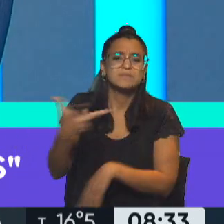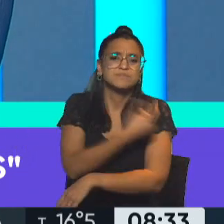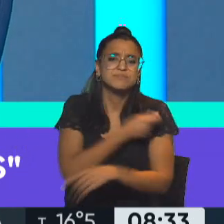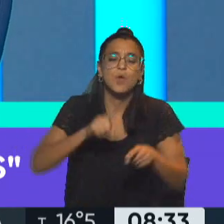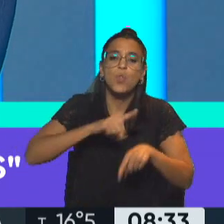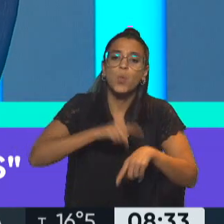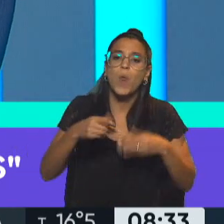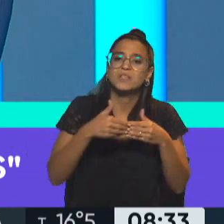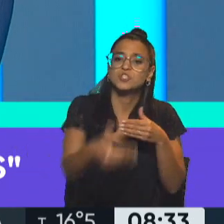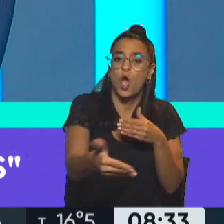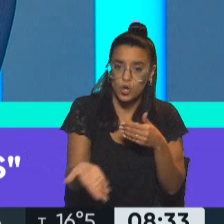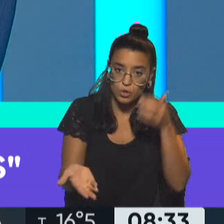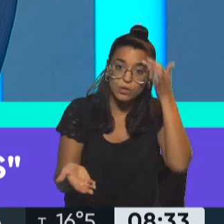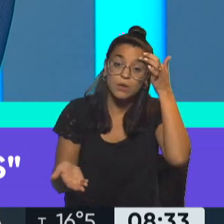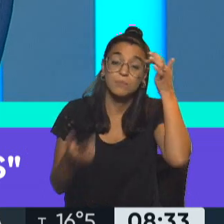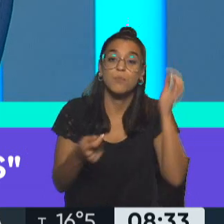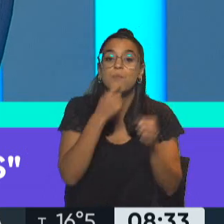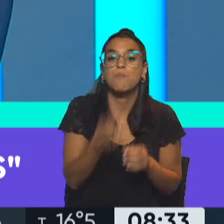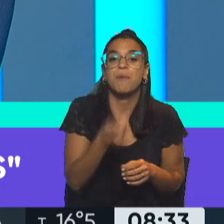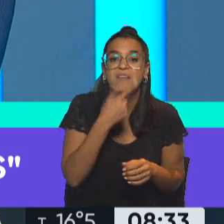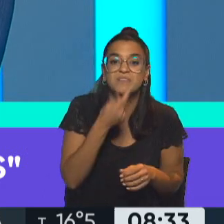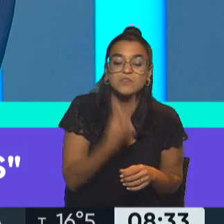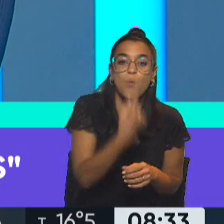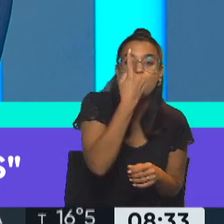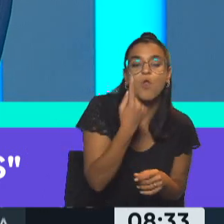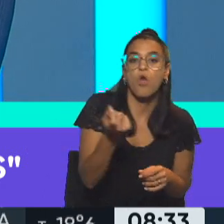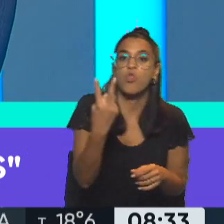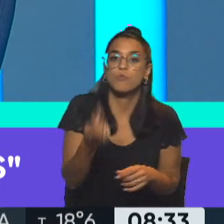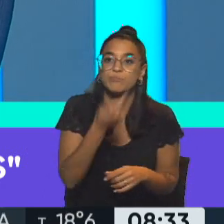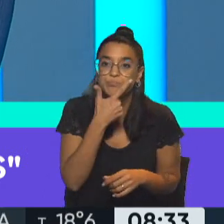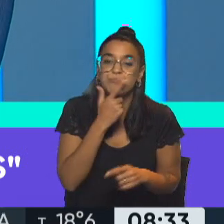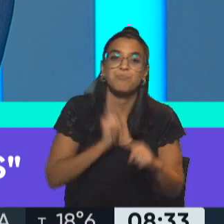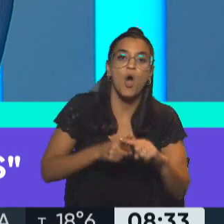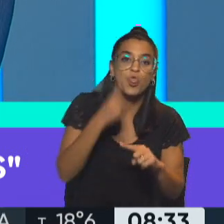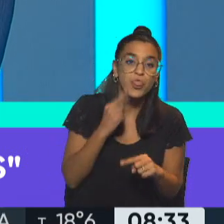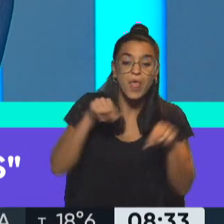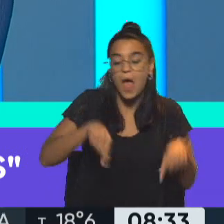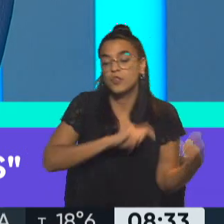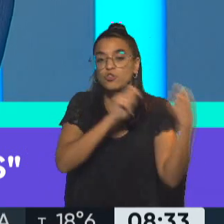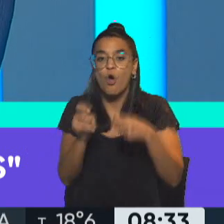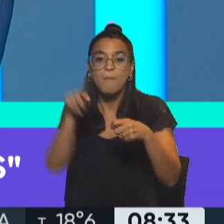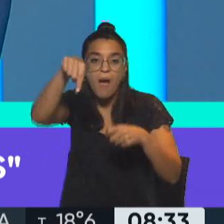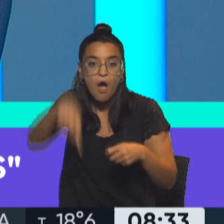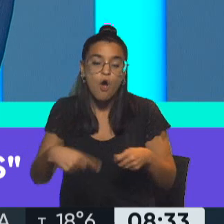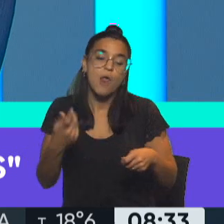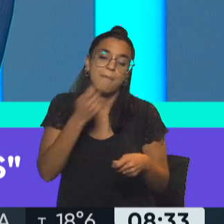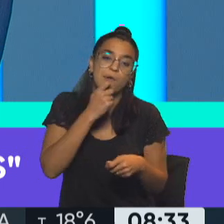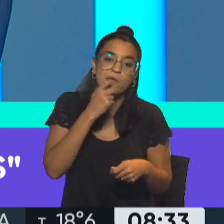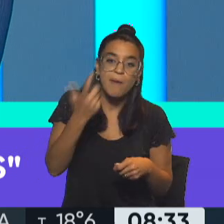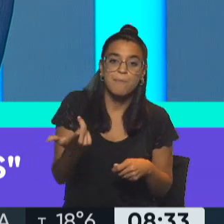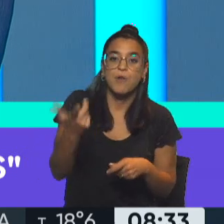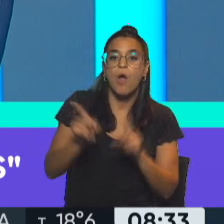de larga duración por ahí en vez de una pastilla o dos una vez cada día se podrá pasar alguna algunos